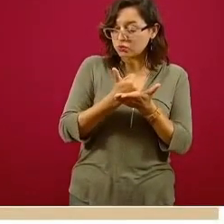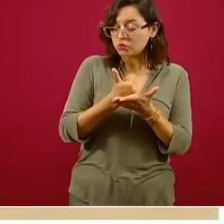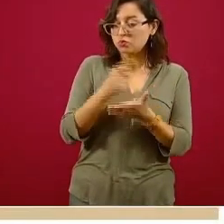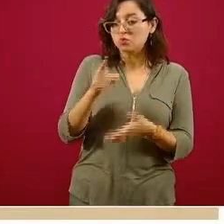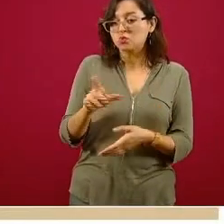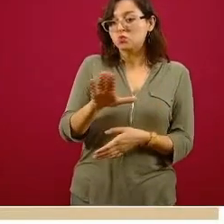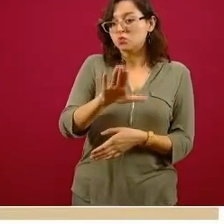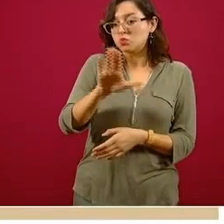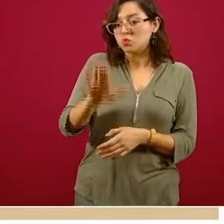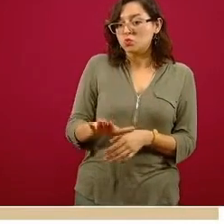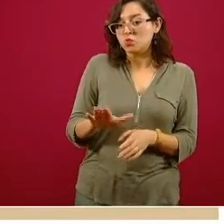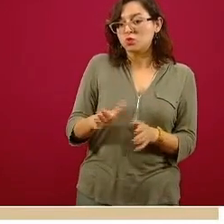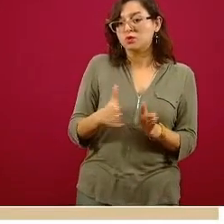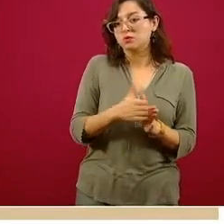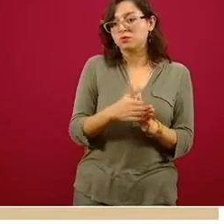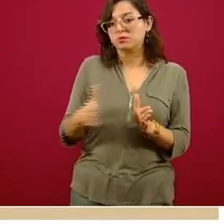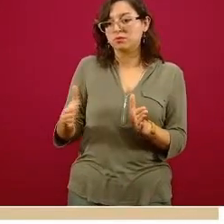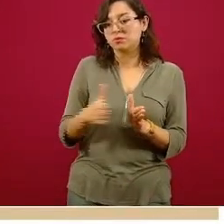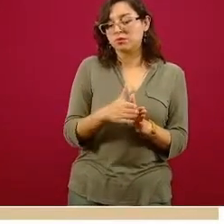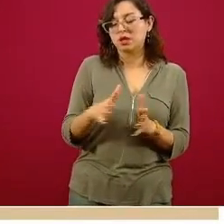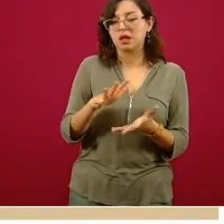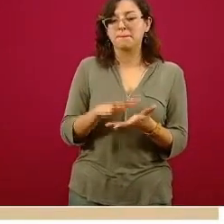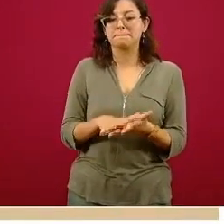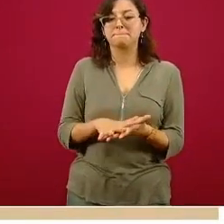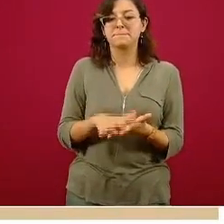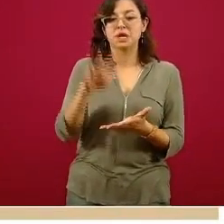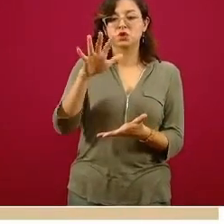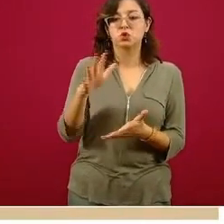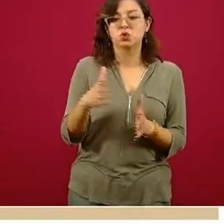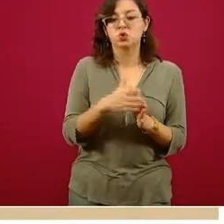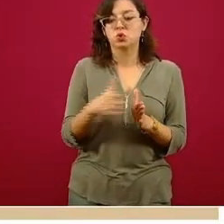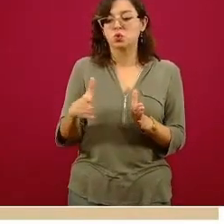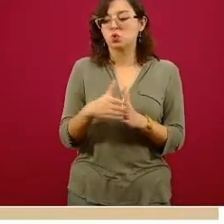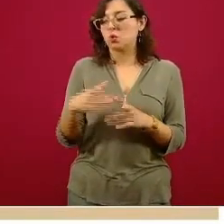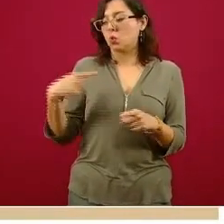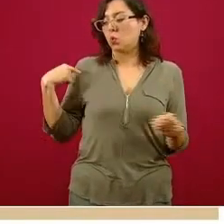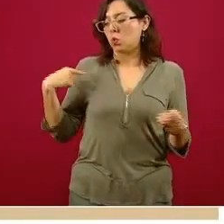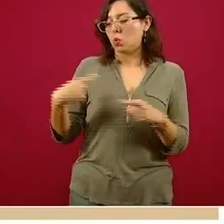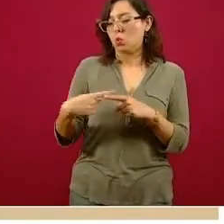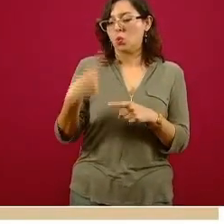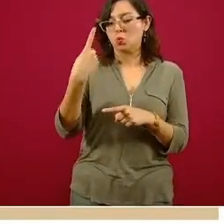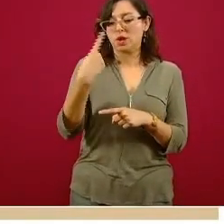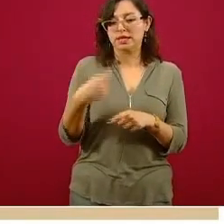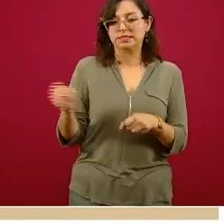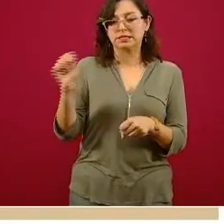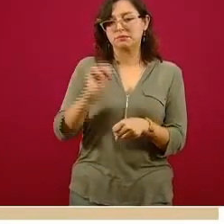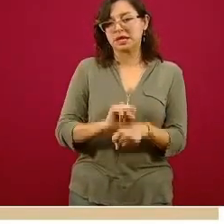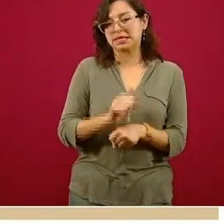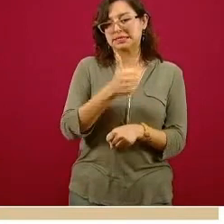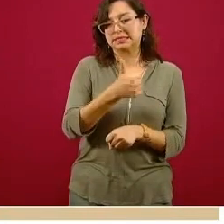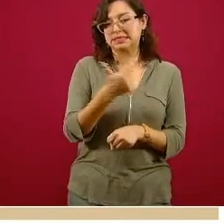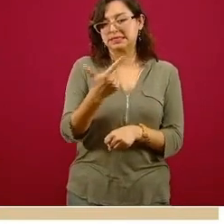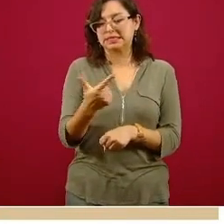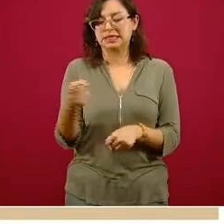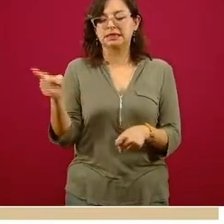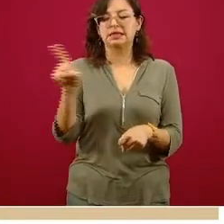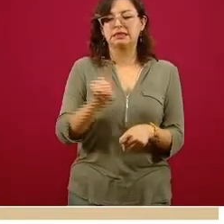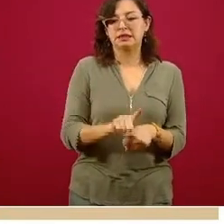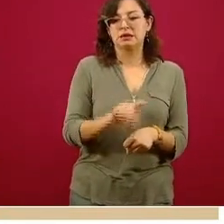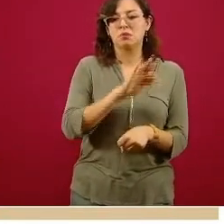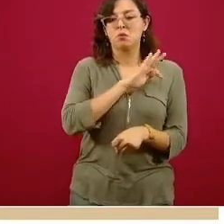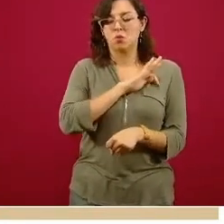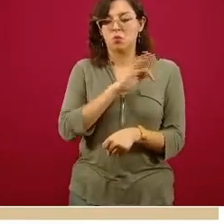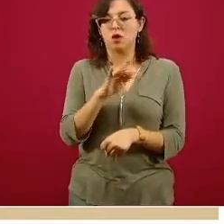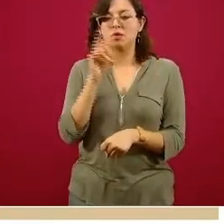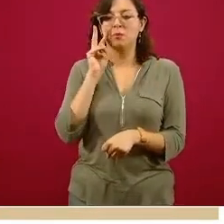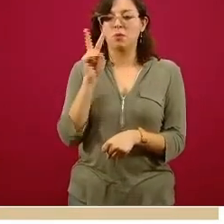vida la mayoría de ellas durante la última semana, los últimos 6-7 días. Aunque podemos identificar